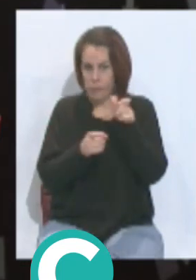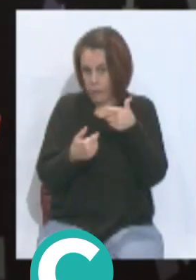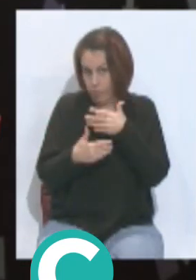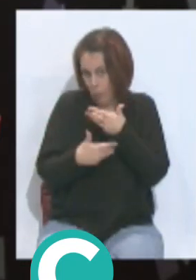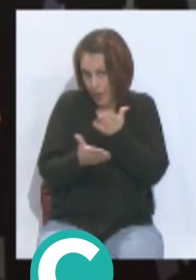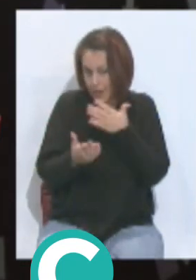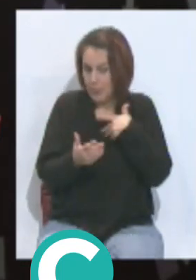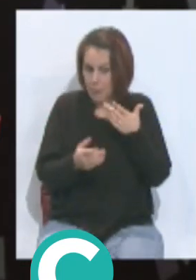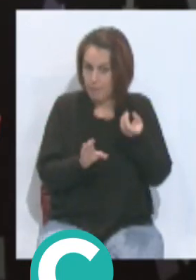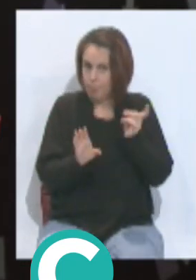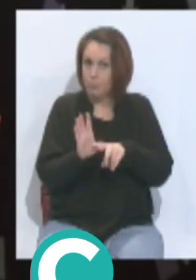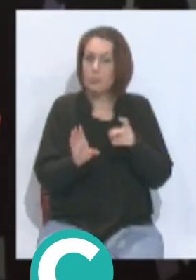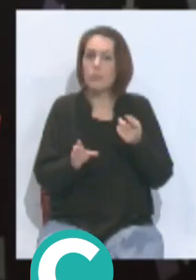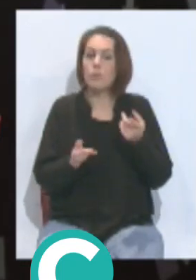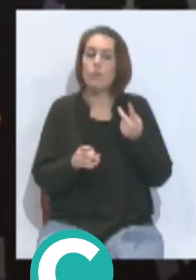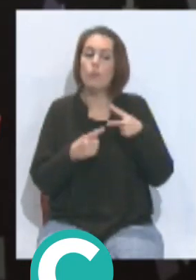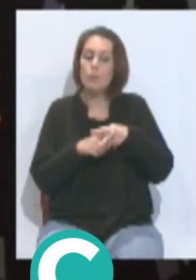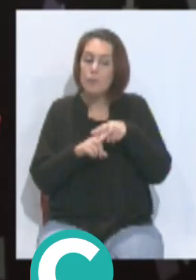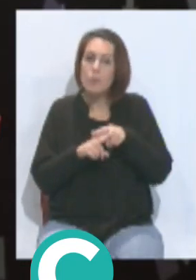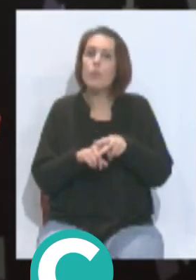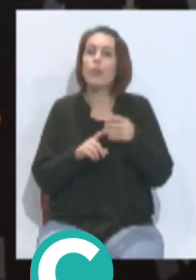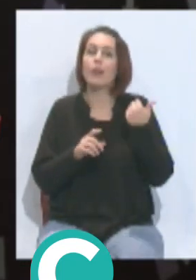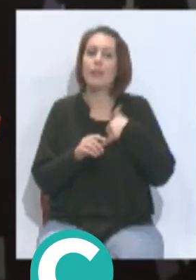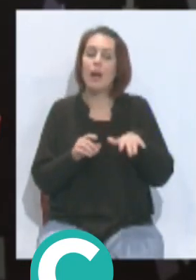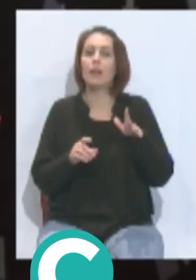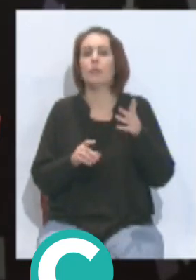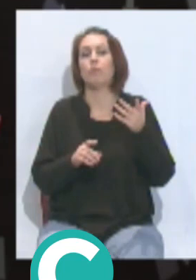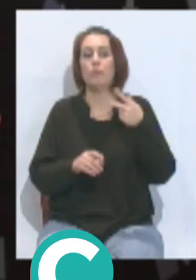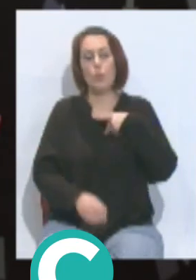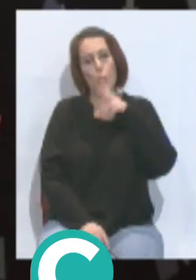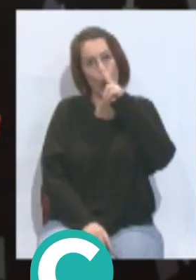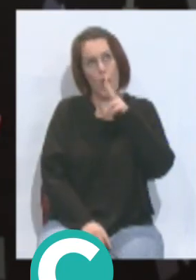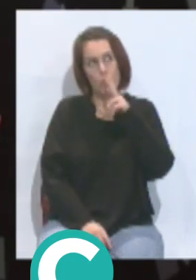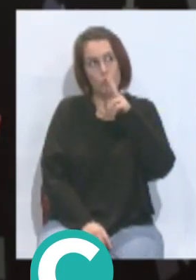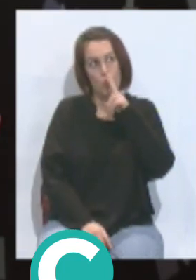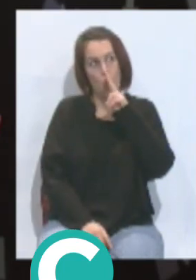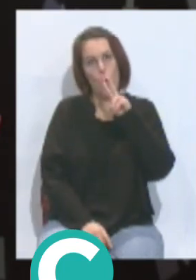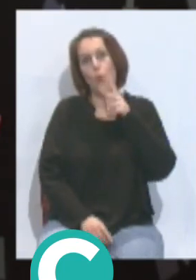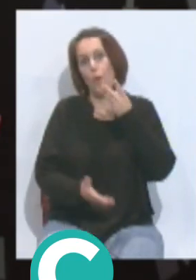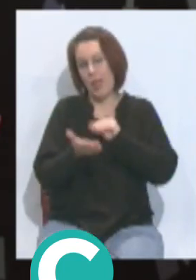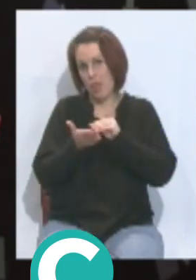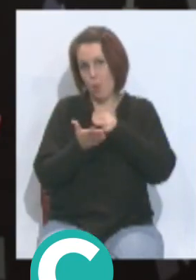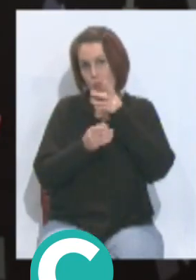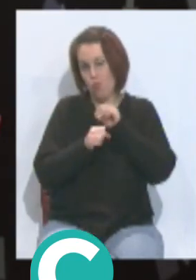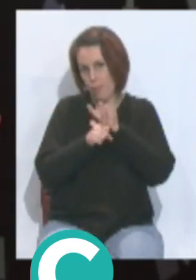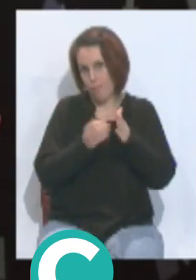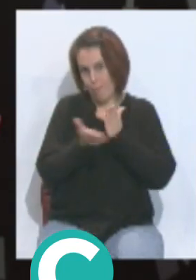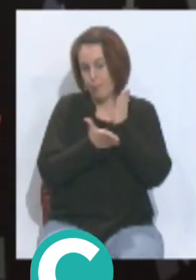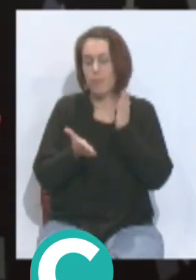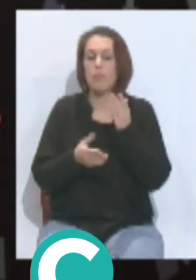quiera participar. Uh-huh. Son unos talleres que ya venimos dos años o dos ediciones, porque hubo un parón con el COVID,